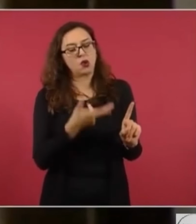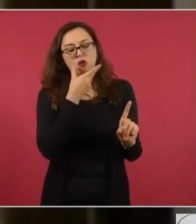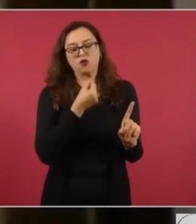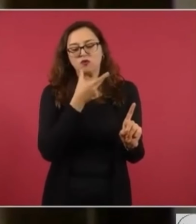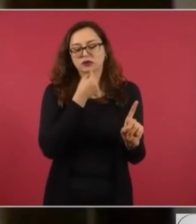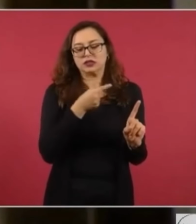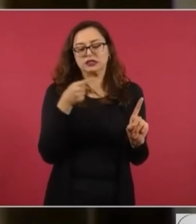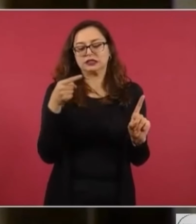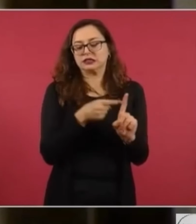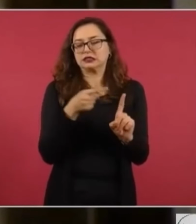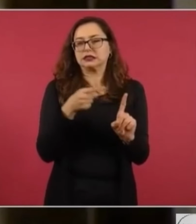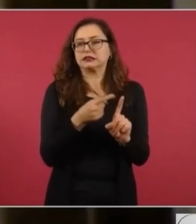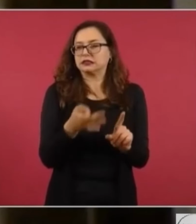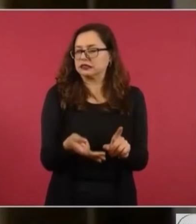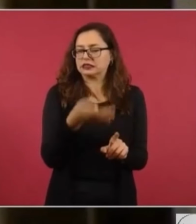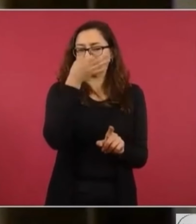días